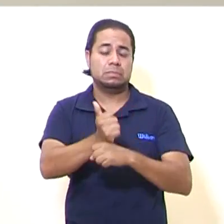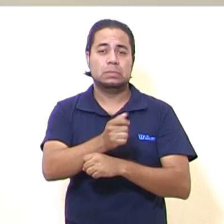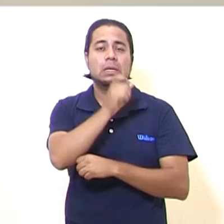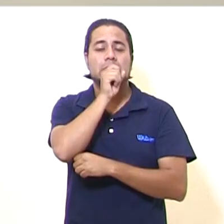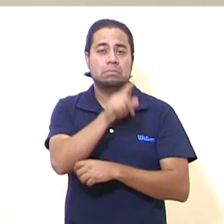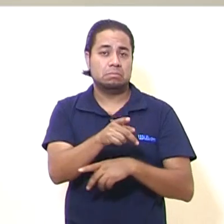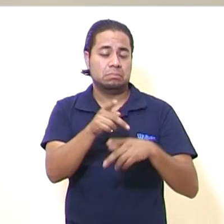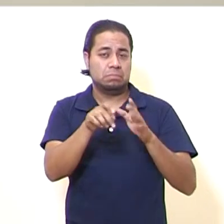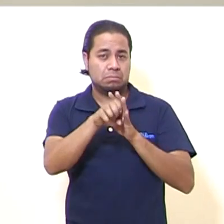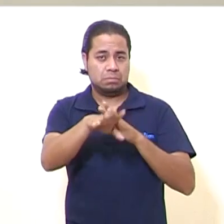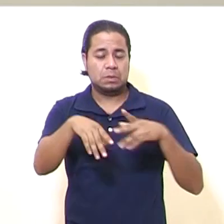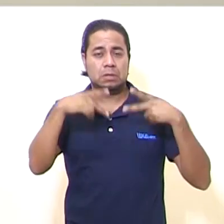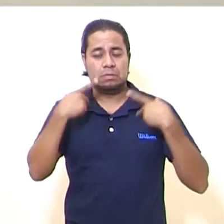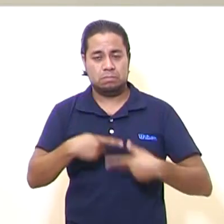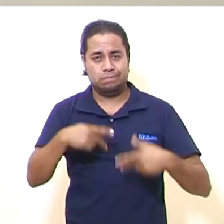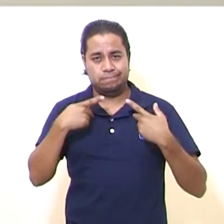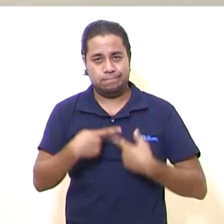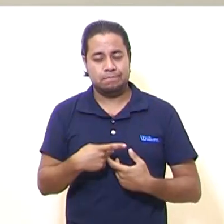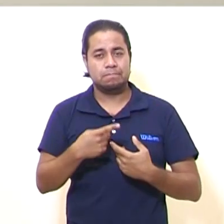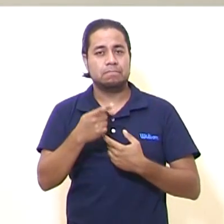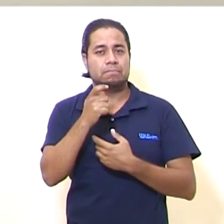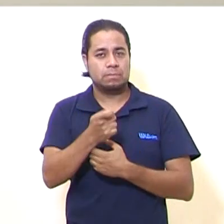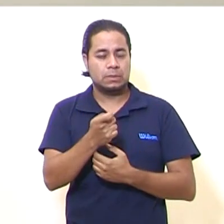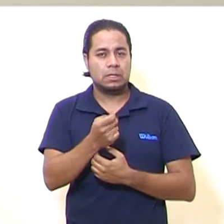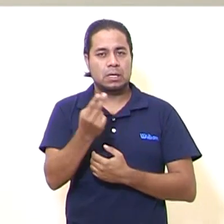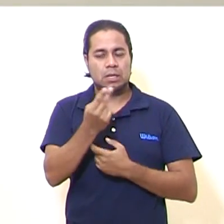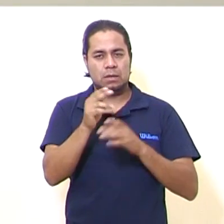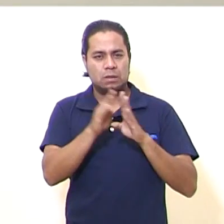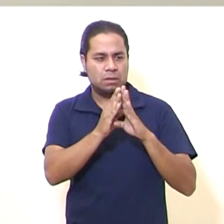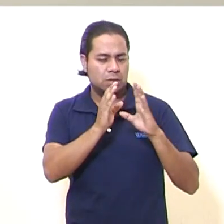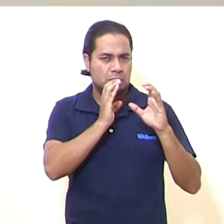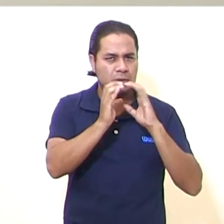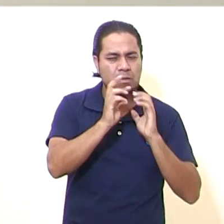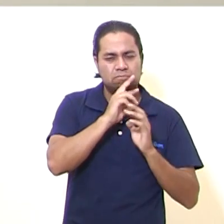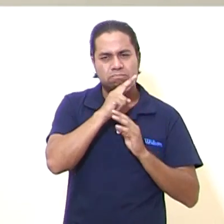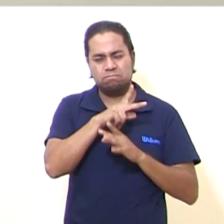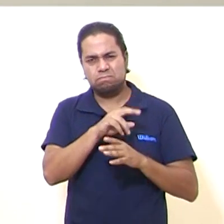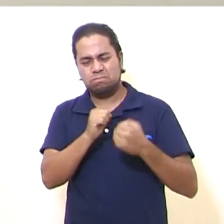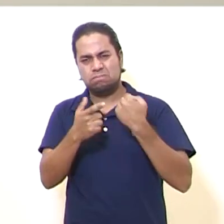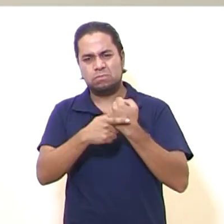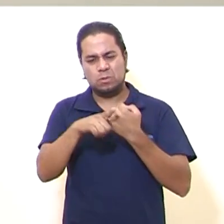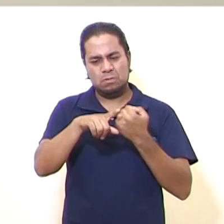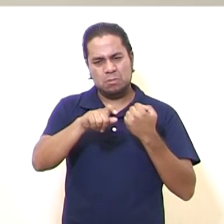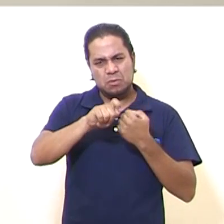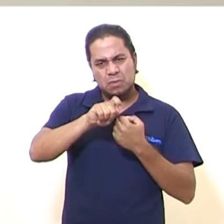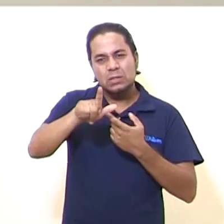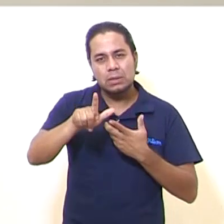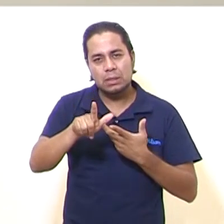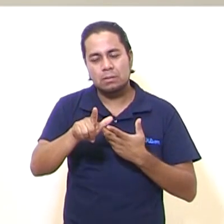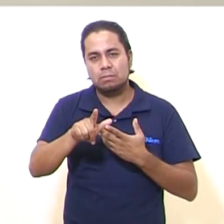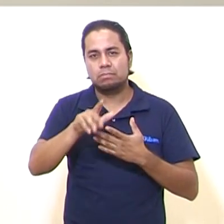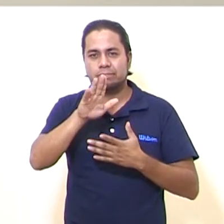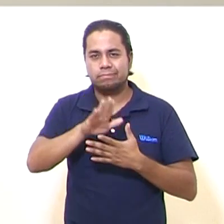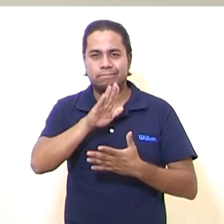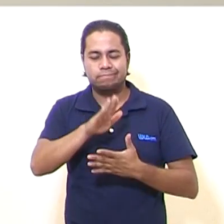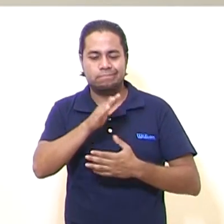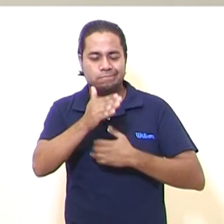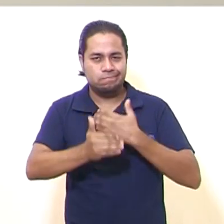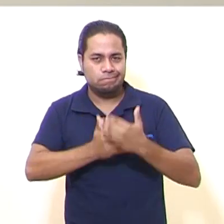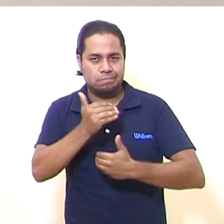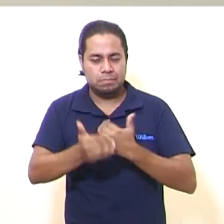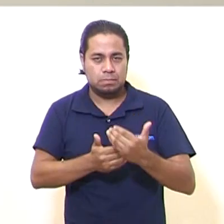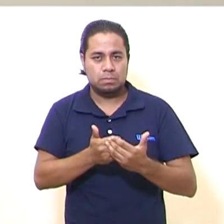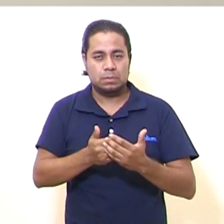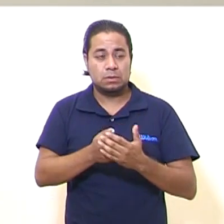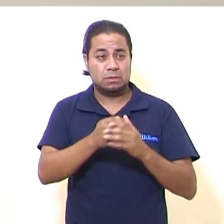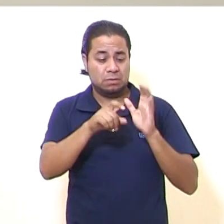iban necesitando comunicarse de una mejor forma y ya los símbolos